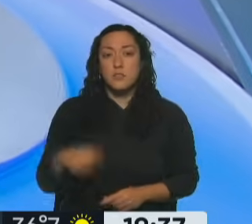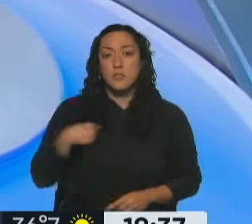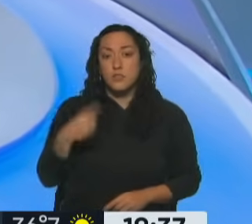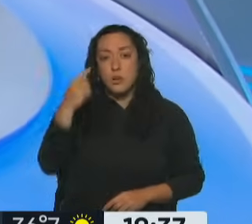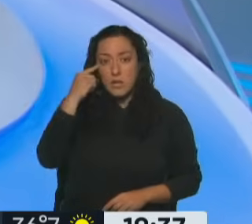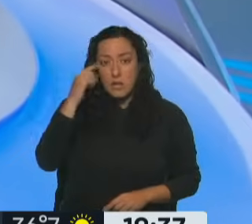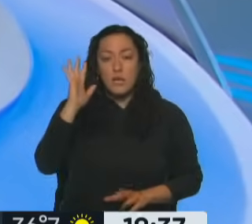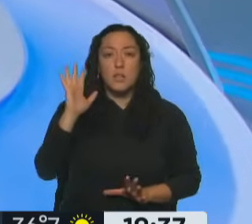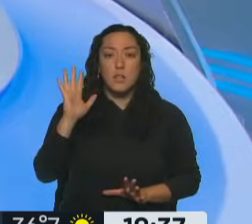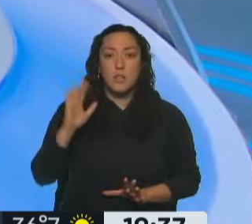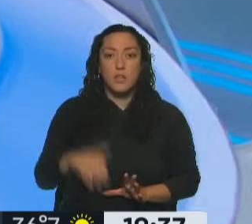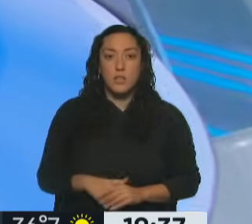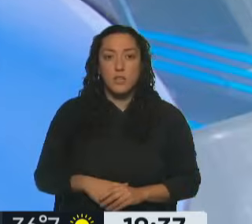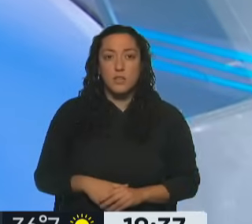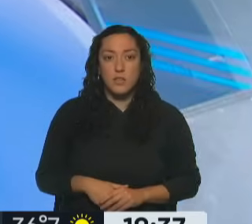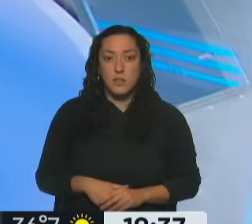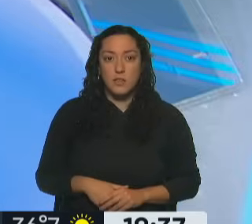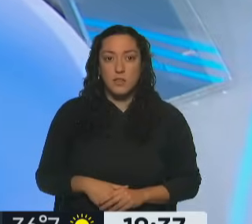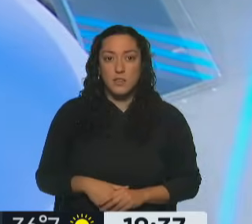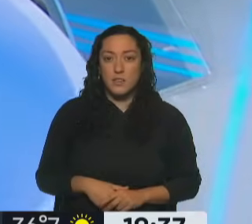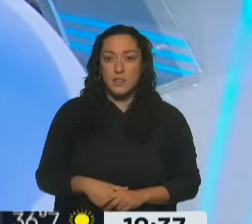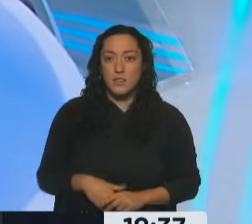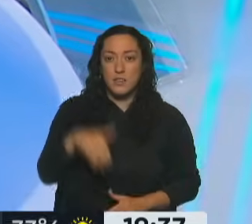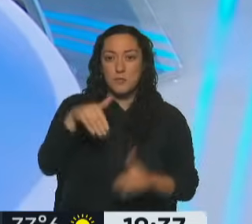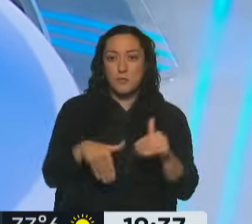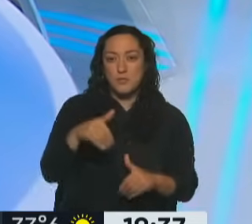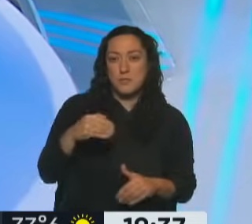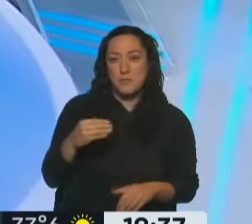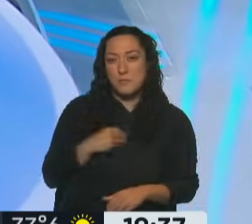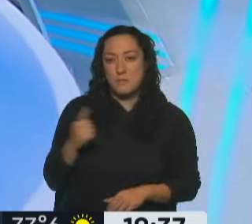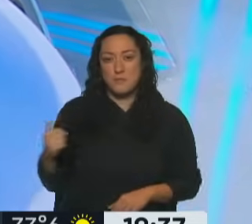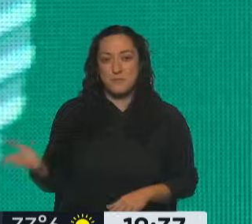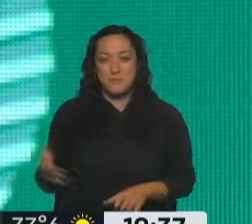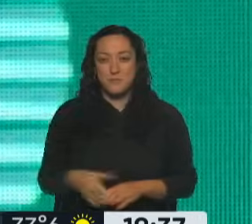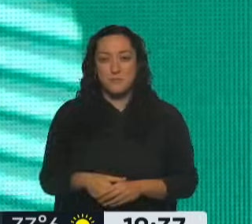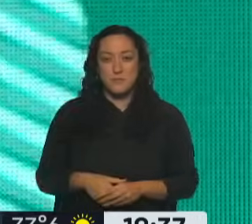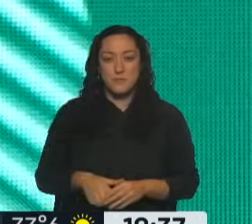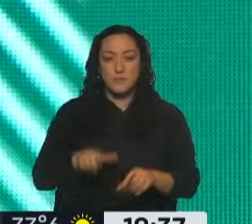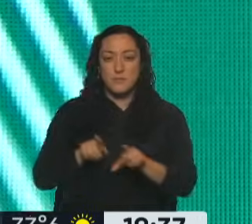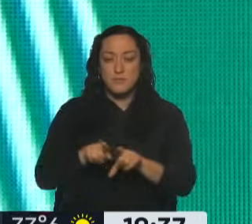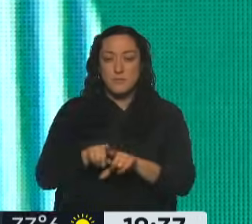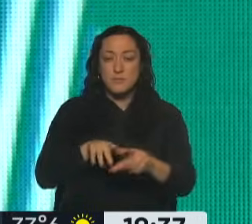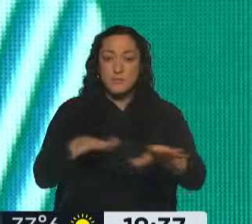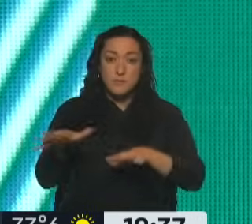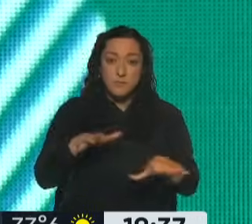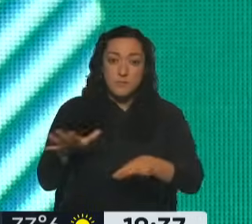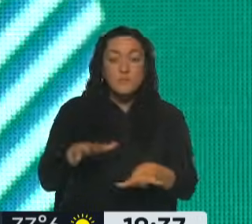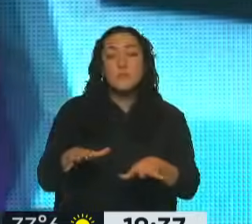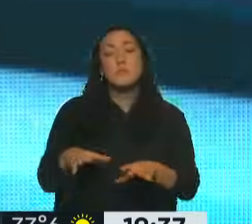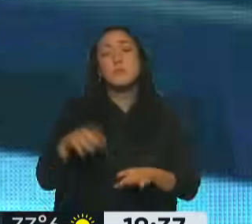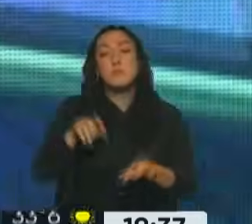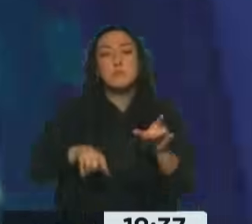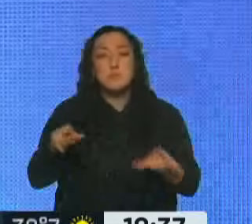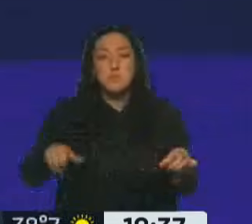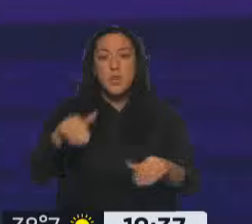que- fue la votación en la provincia de Buenos Aires. Ahí se dio el mismo fenómeno donde se sumaron